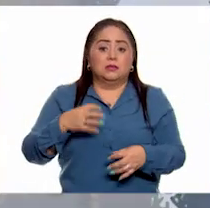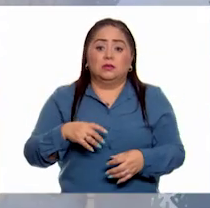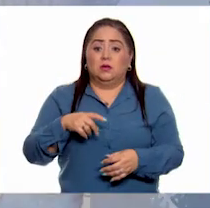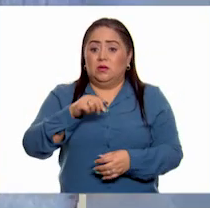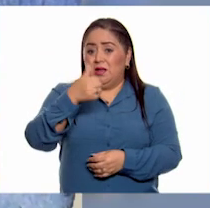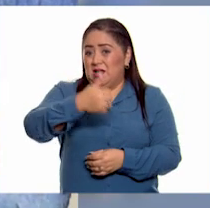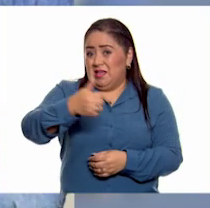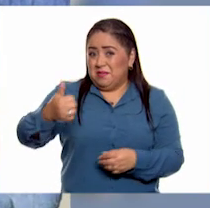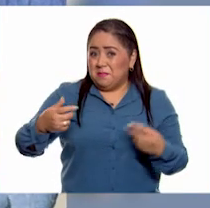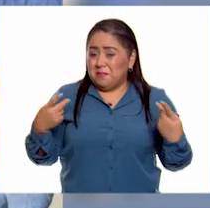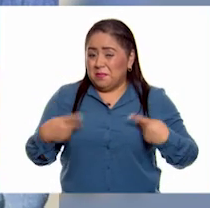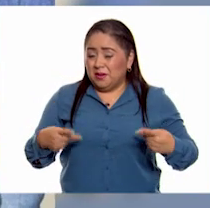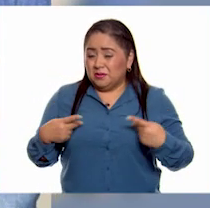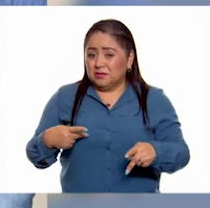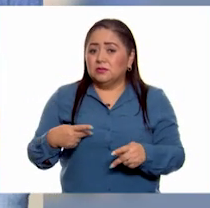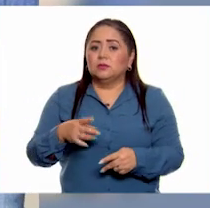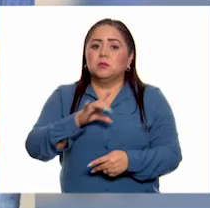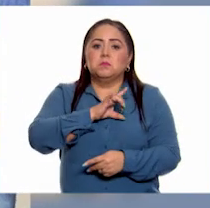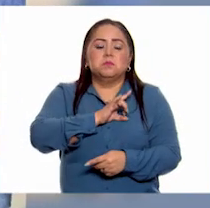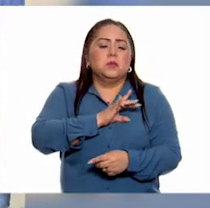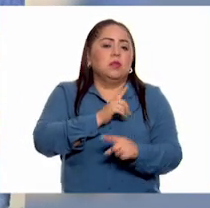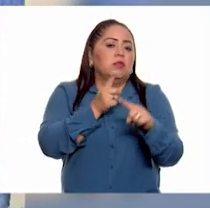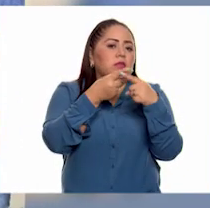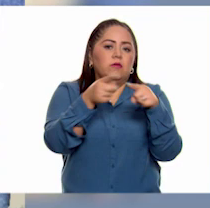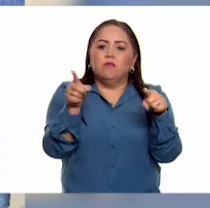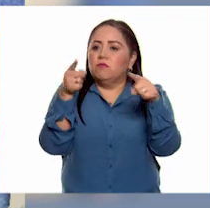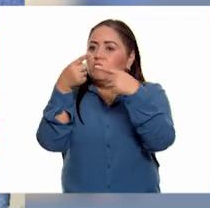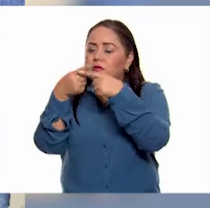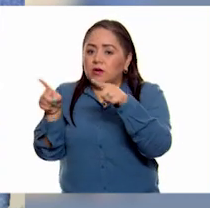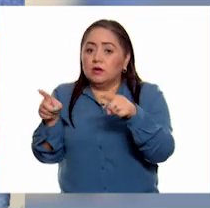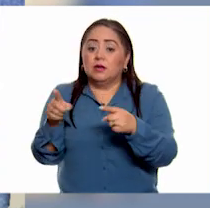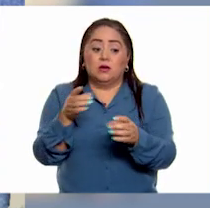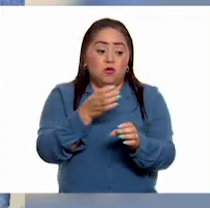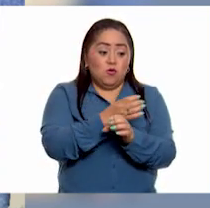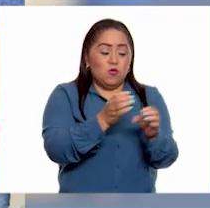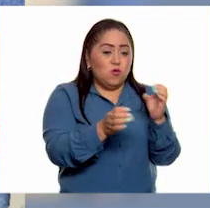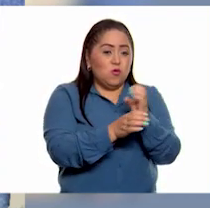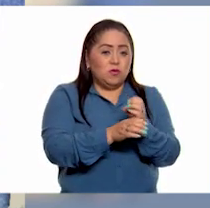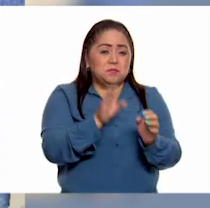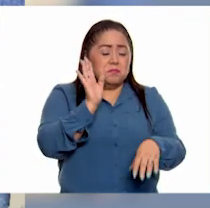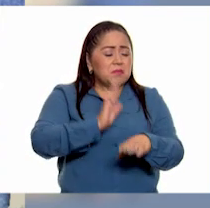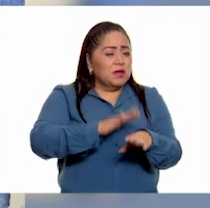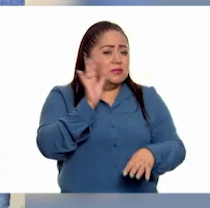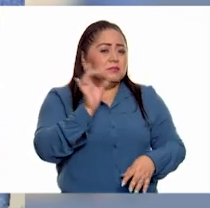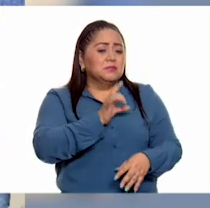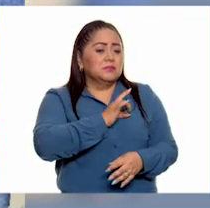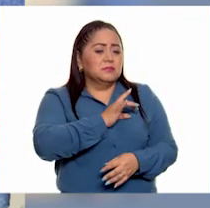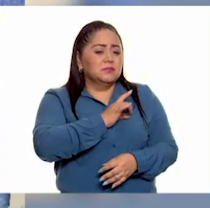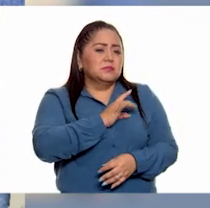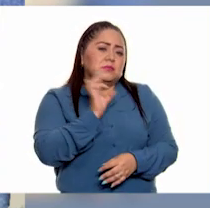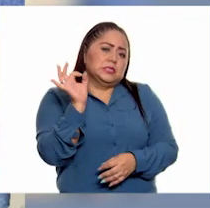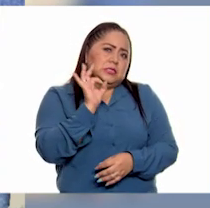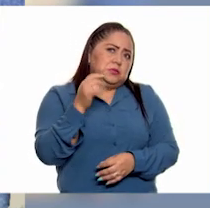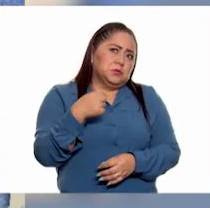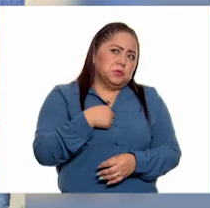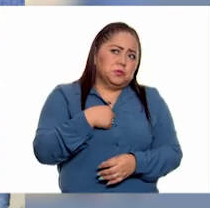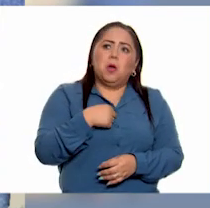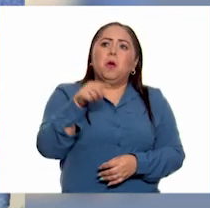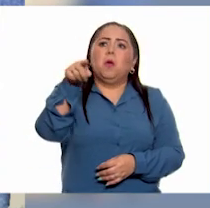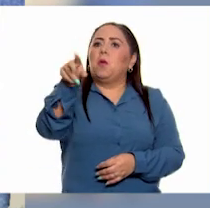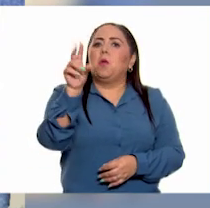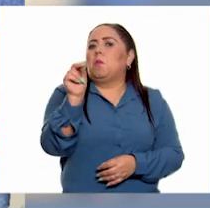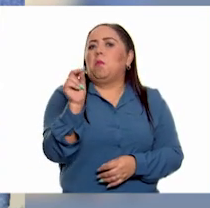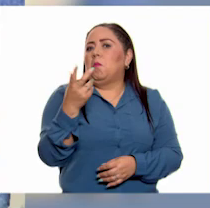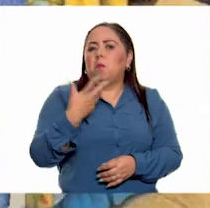cada persona le dan miedo diferentes cosas. Las cosas que me dan miedo a mí quizás a ti no te